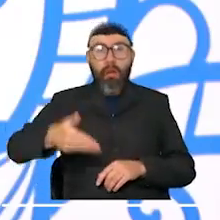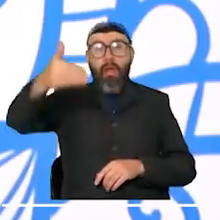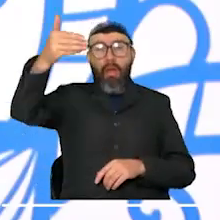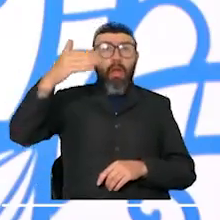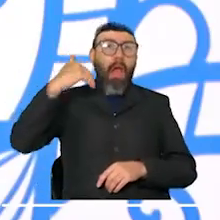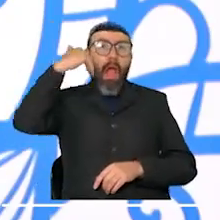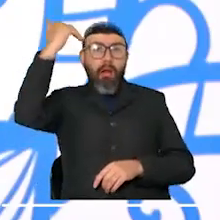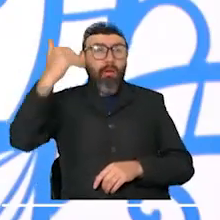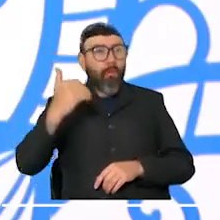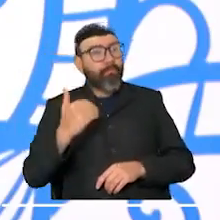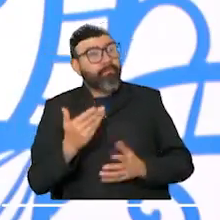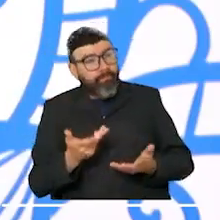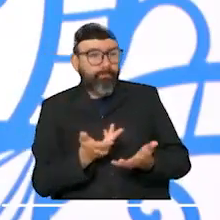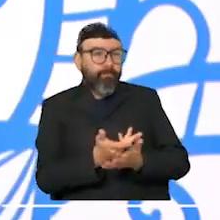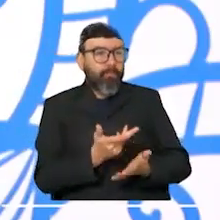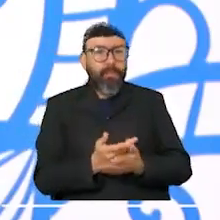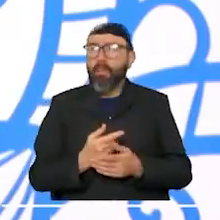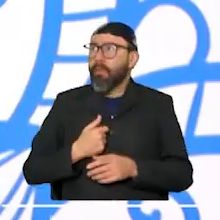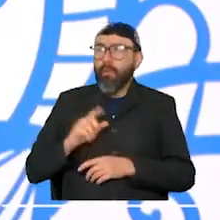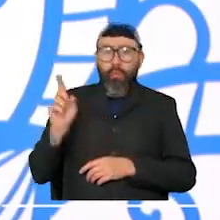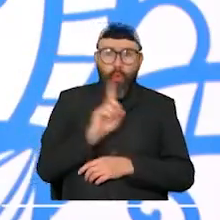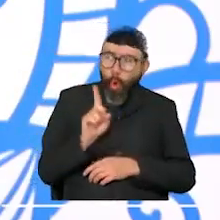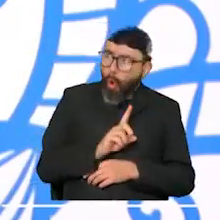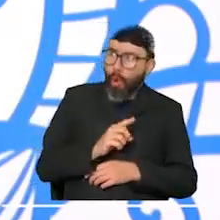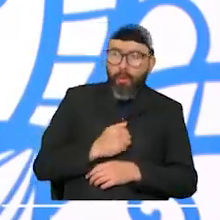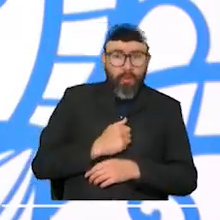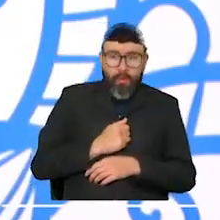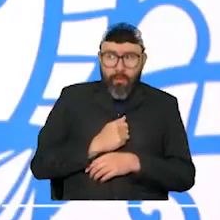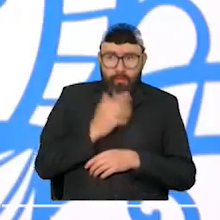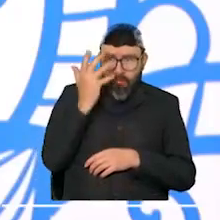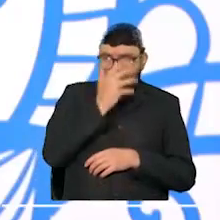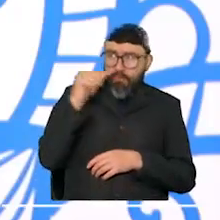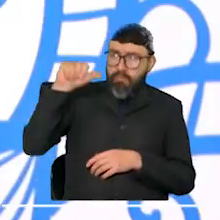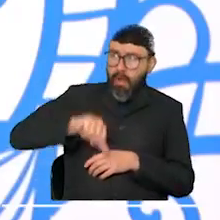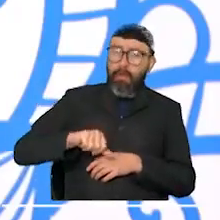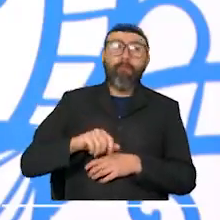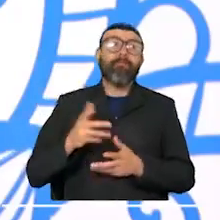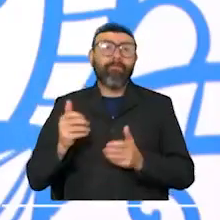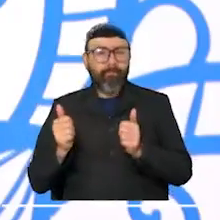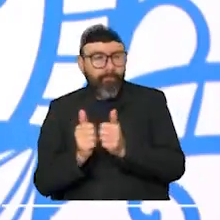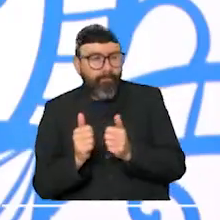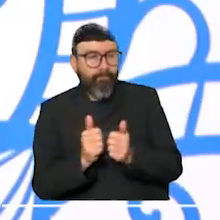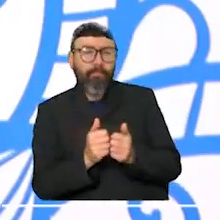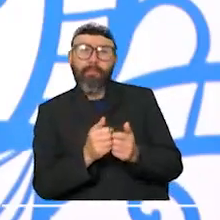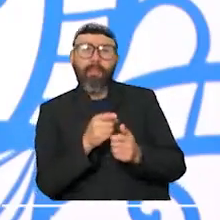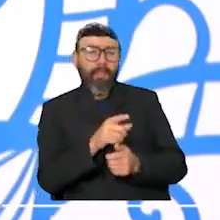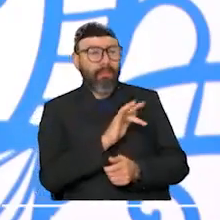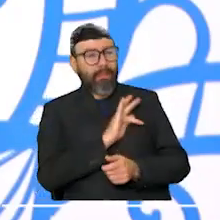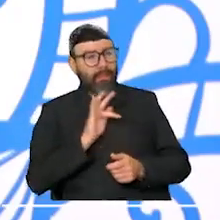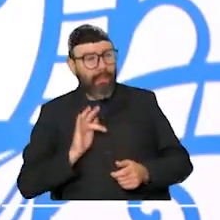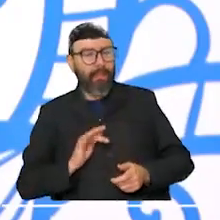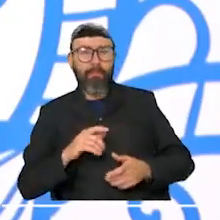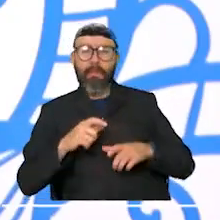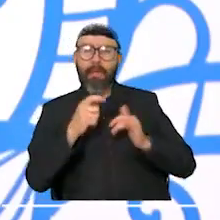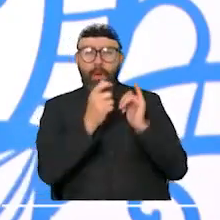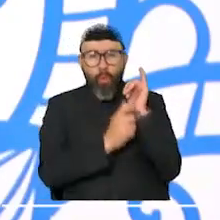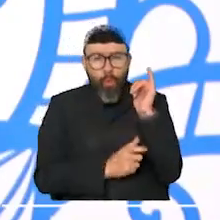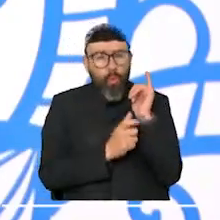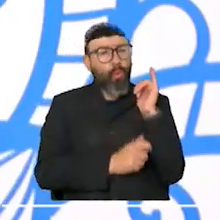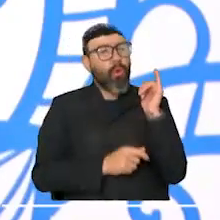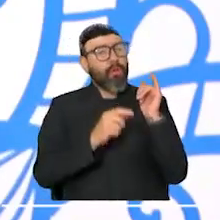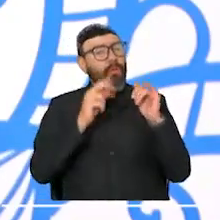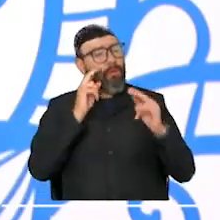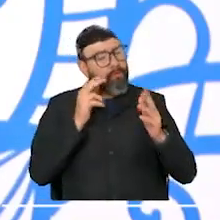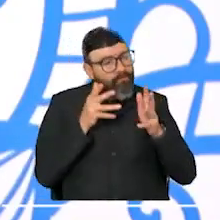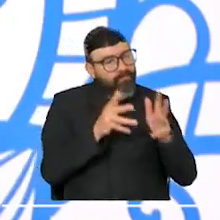las que tenemos que empezar tratamientos psicológicos acompañamiento terapia de útero conocimiento y ese y como que desempolvar